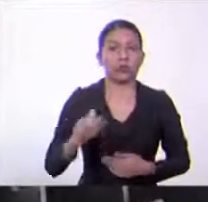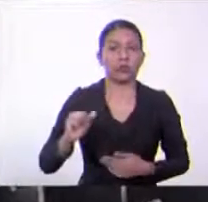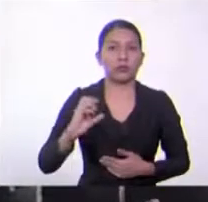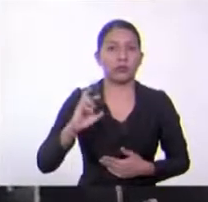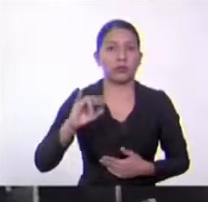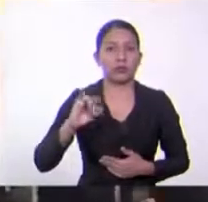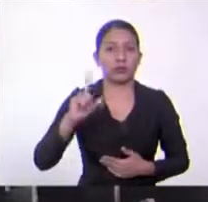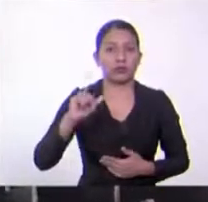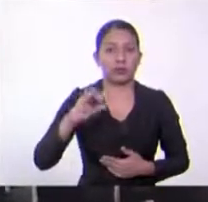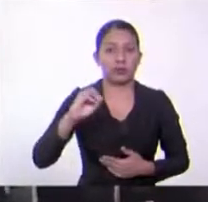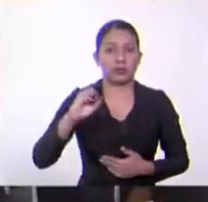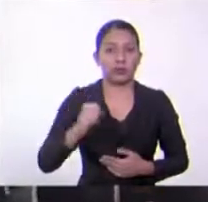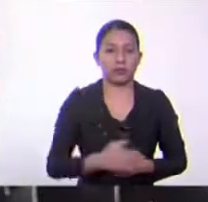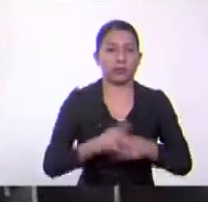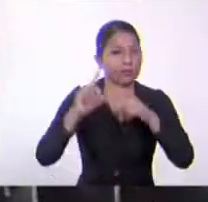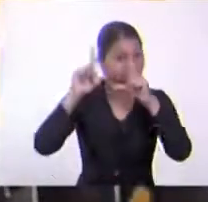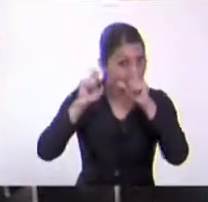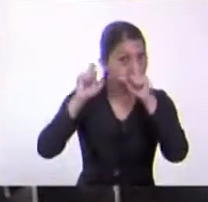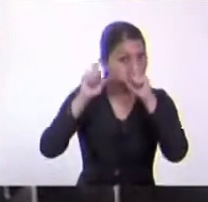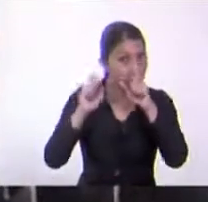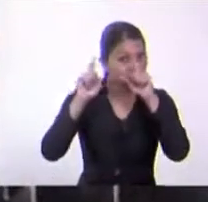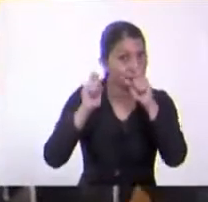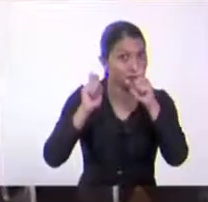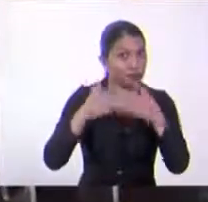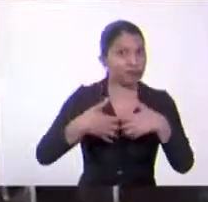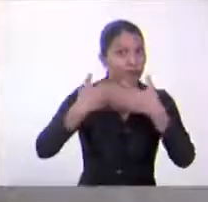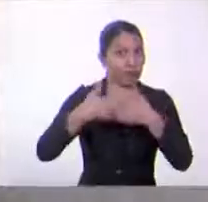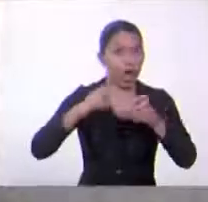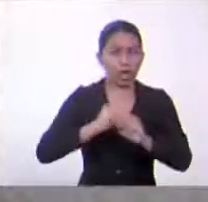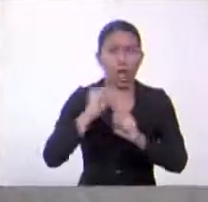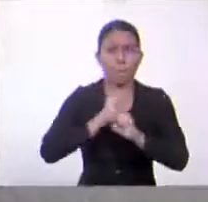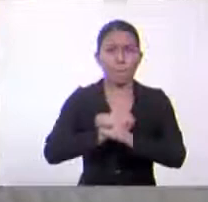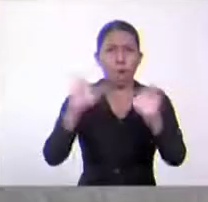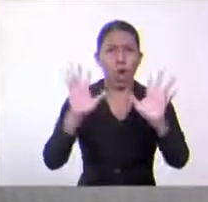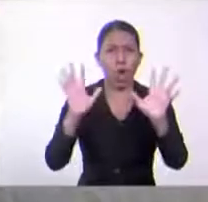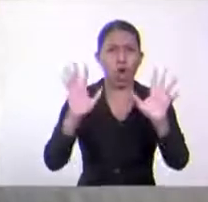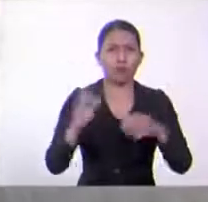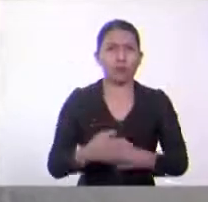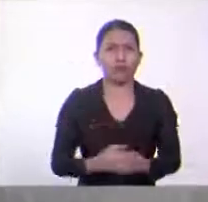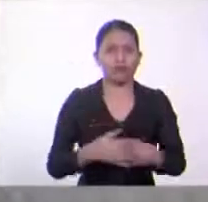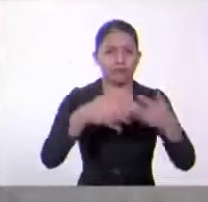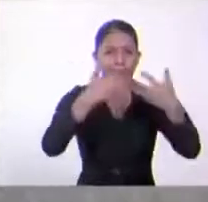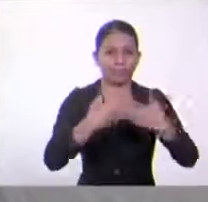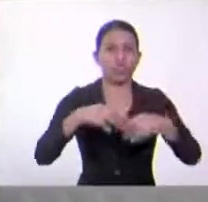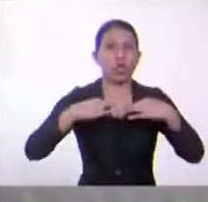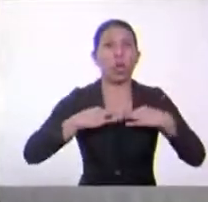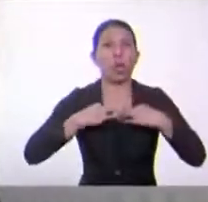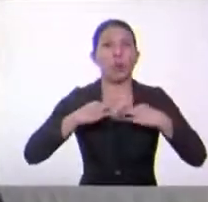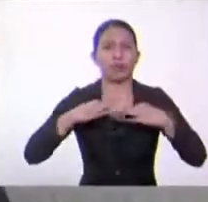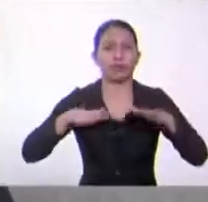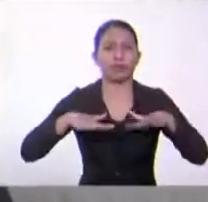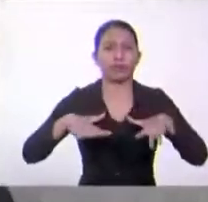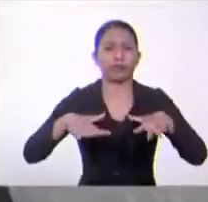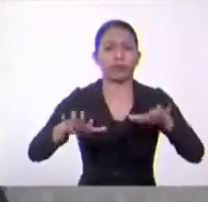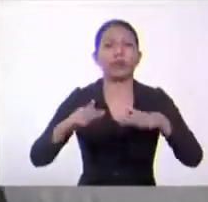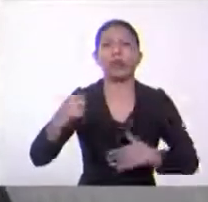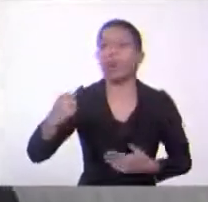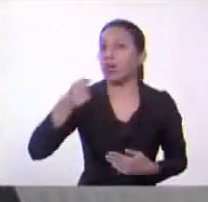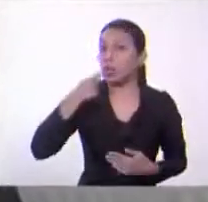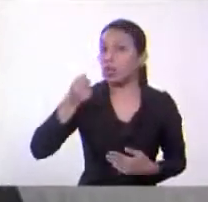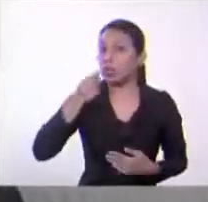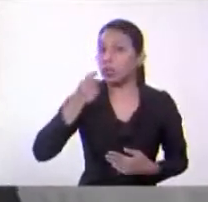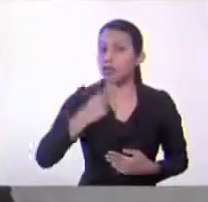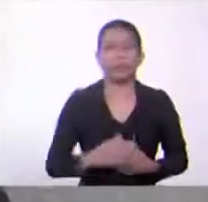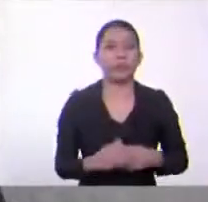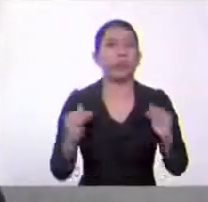la industria fotográfica, explosiva, industria textil y farmacéutica.